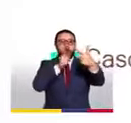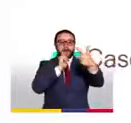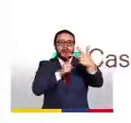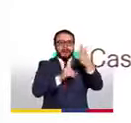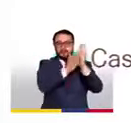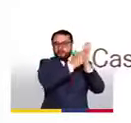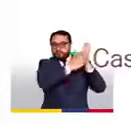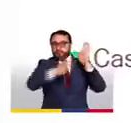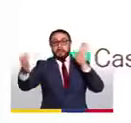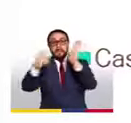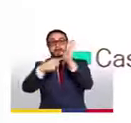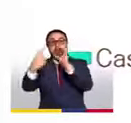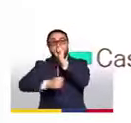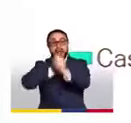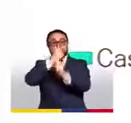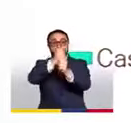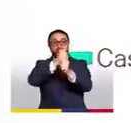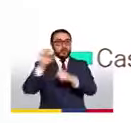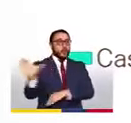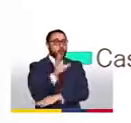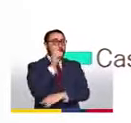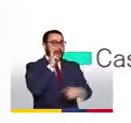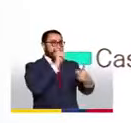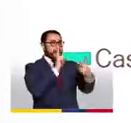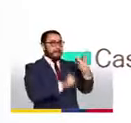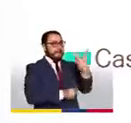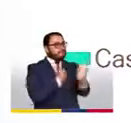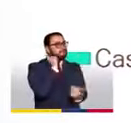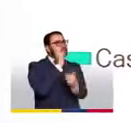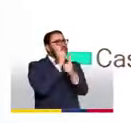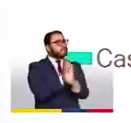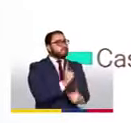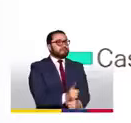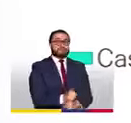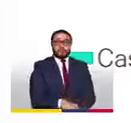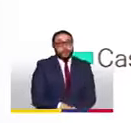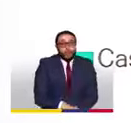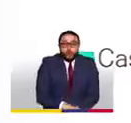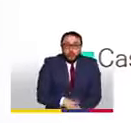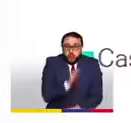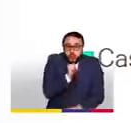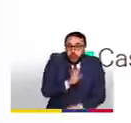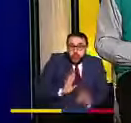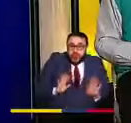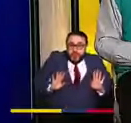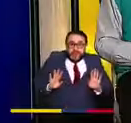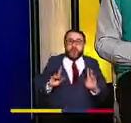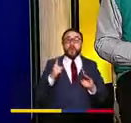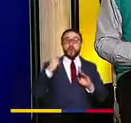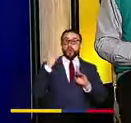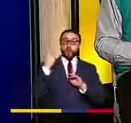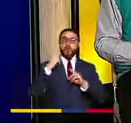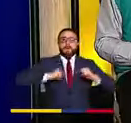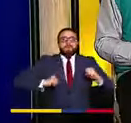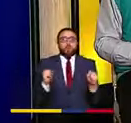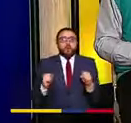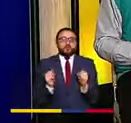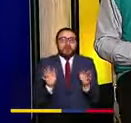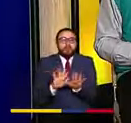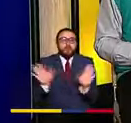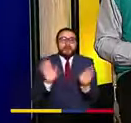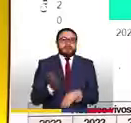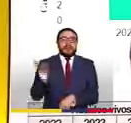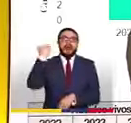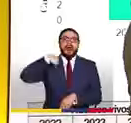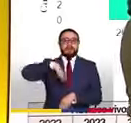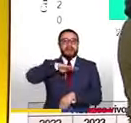milenio, y Colombia no los ha cumplido. Solo Bogotá logró cumplir eso en un gobierno de